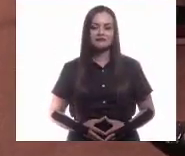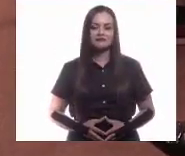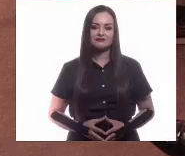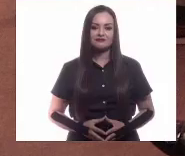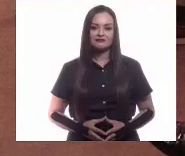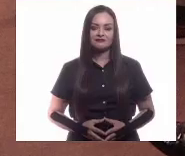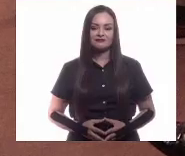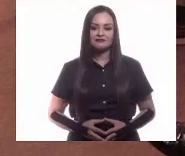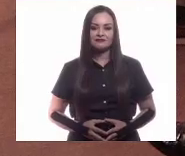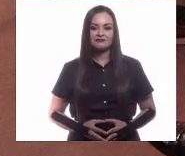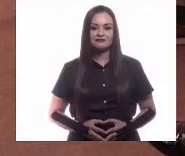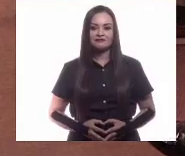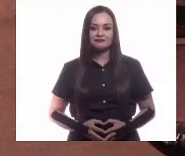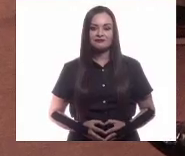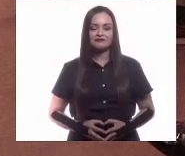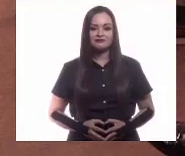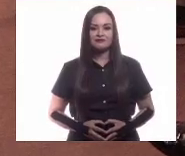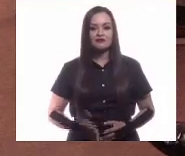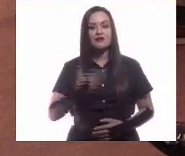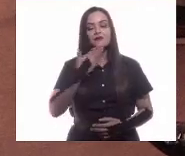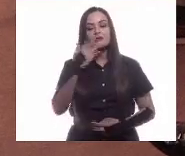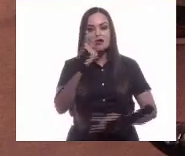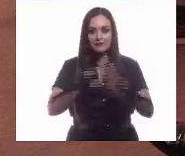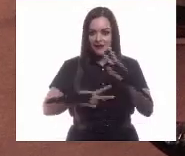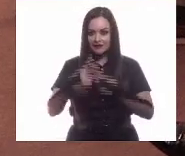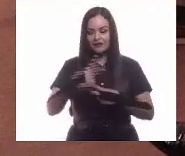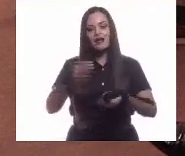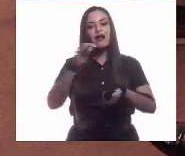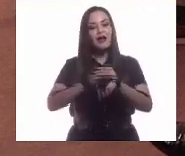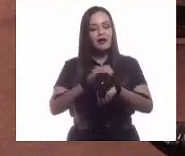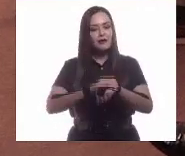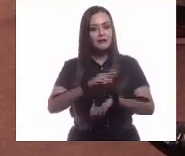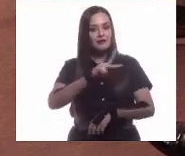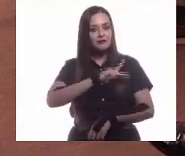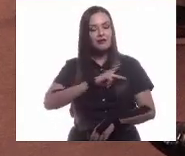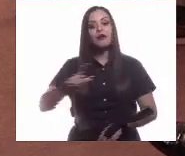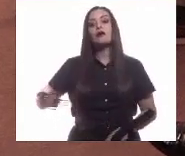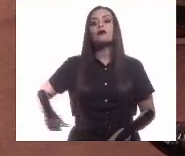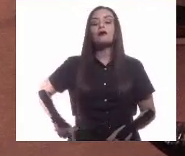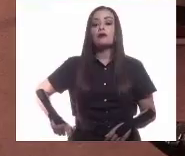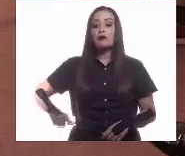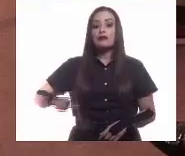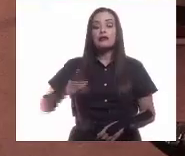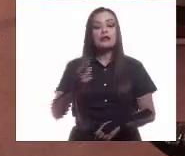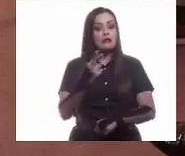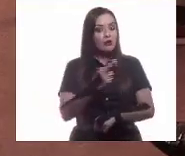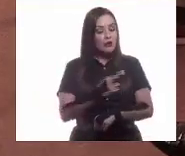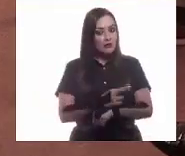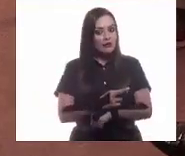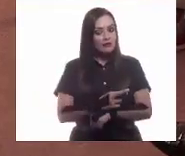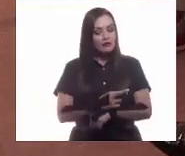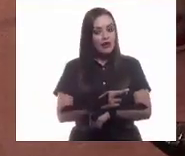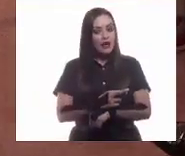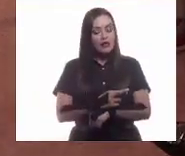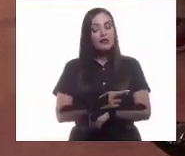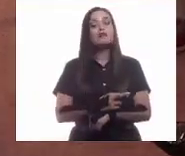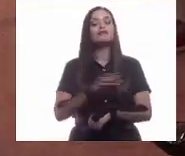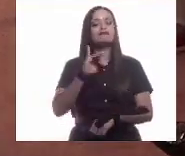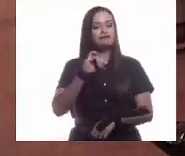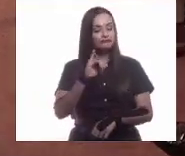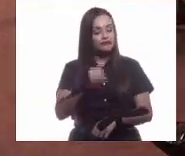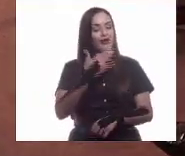De la misma manera, doy la bienvenida a mi amigo gobernador de Chihuahua, Javier Corral Jurado. Bienvenido, Javier.